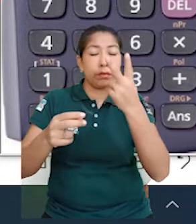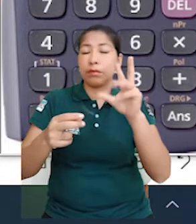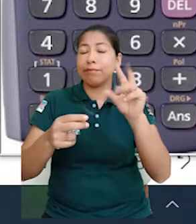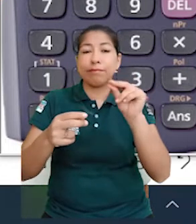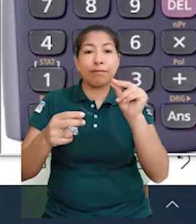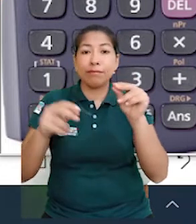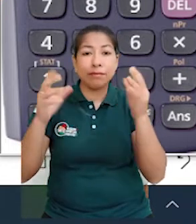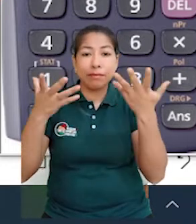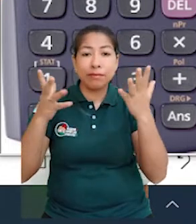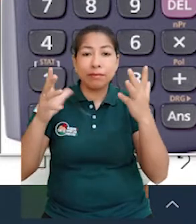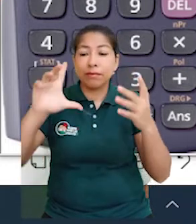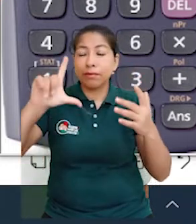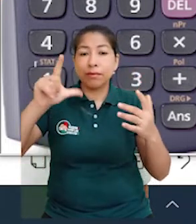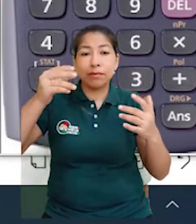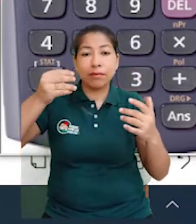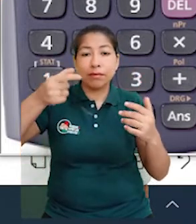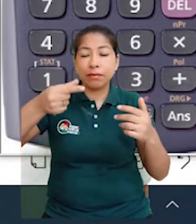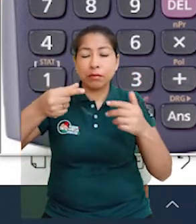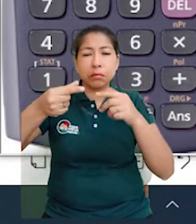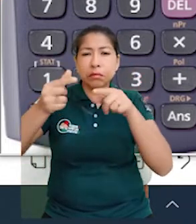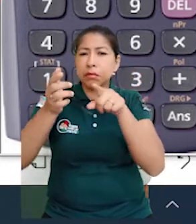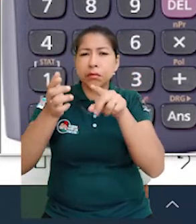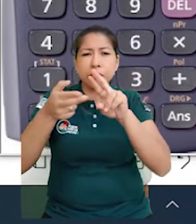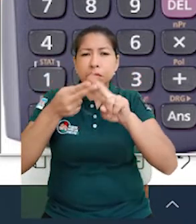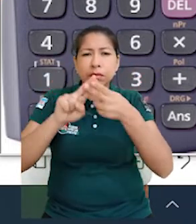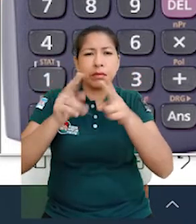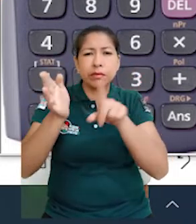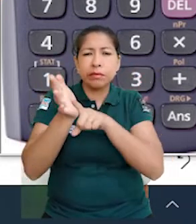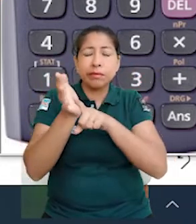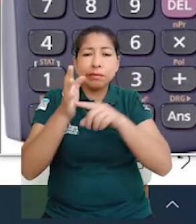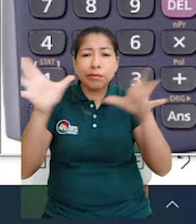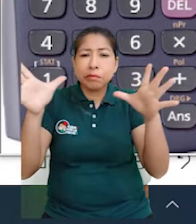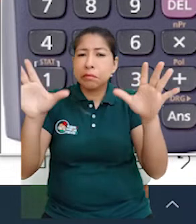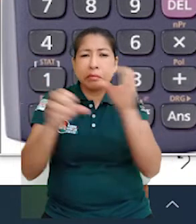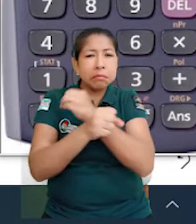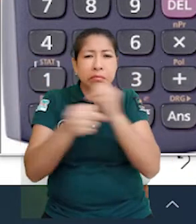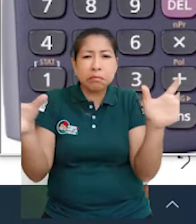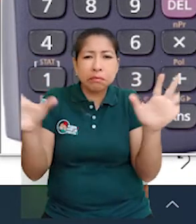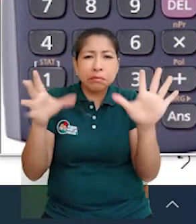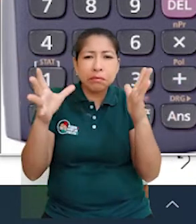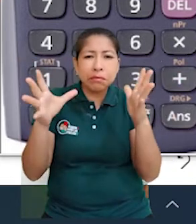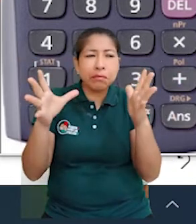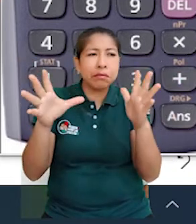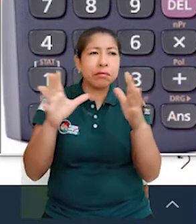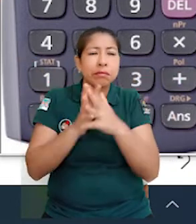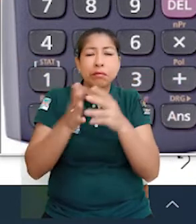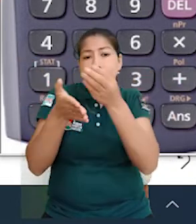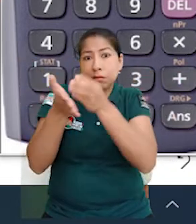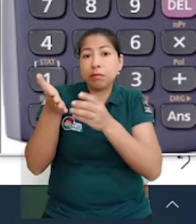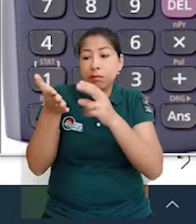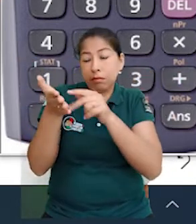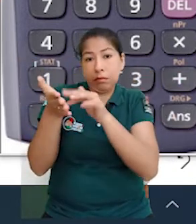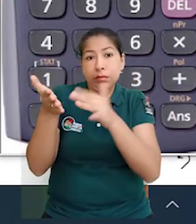¿Por qué? Porque no hay logaritmo de números negativos, es decir, que no hay exponentes que hagan que se condicione